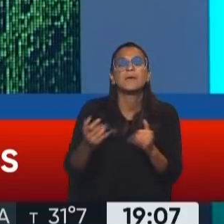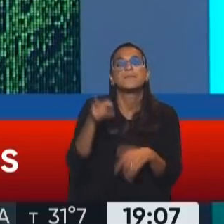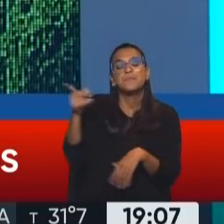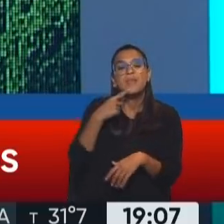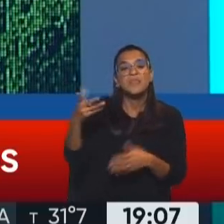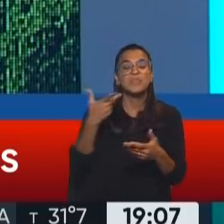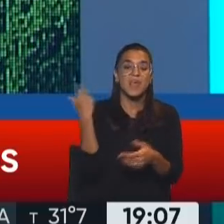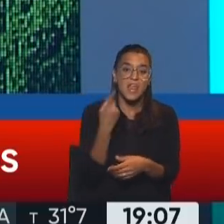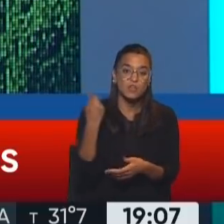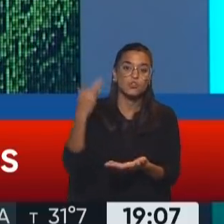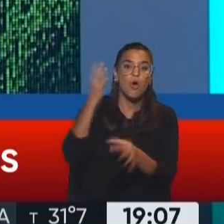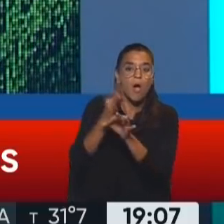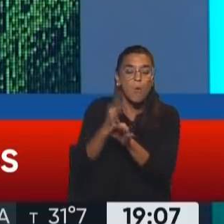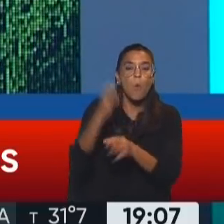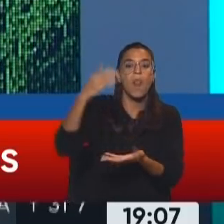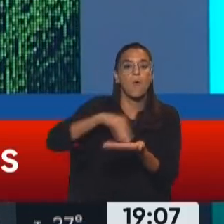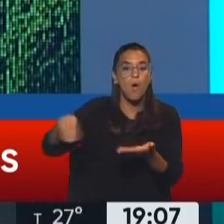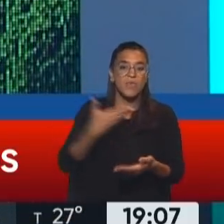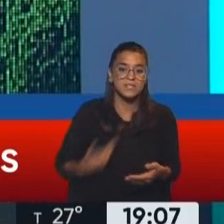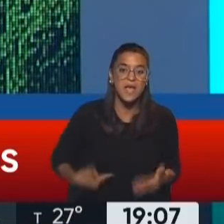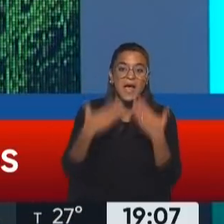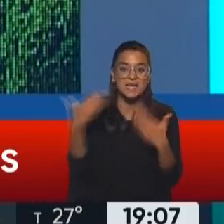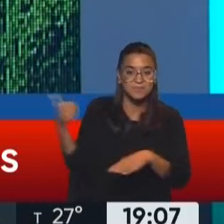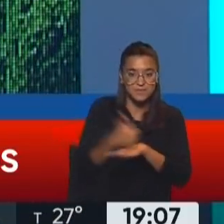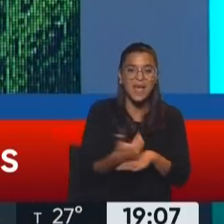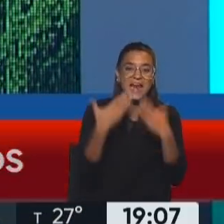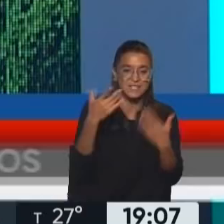director de la Escuela del Cuerpo de Abogados y Abogadas del Estado. Gracias por haber estado aquí con